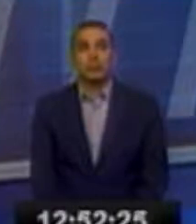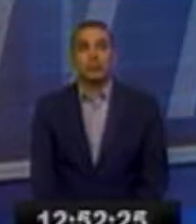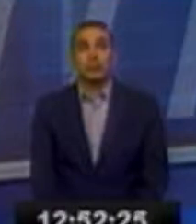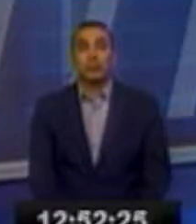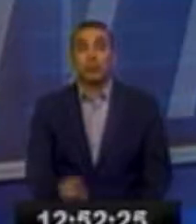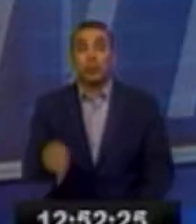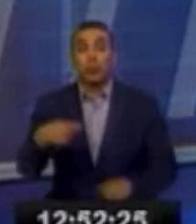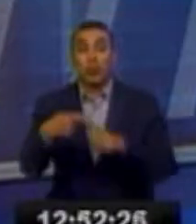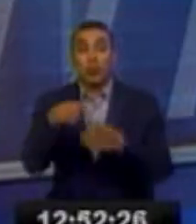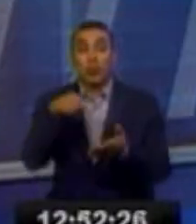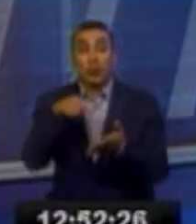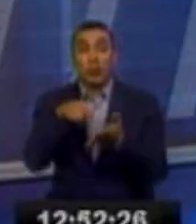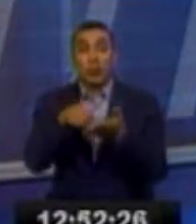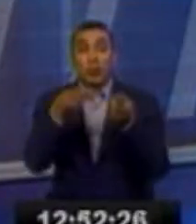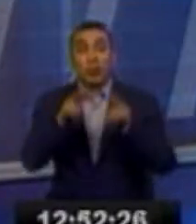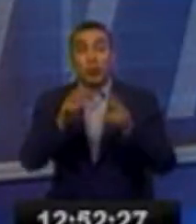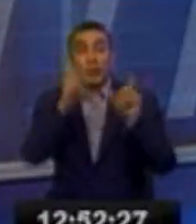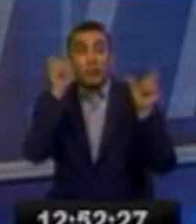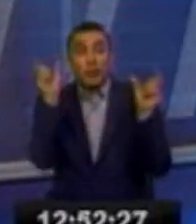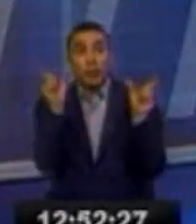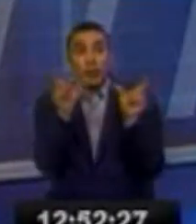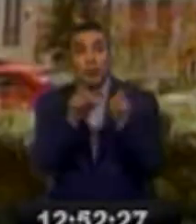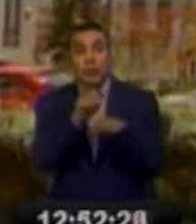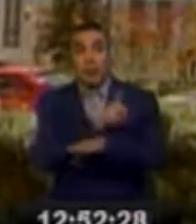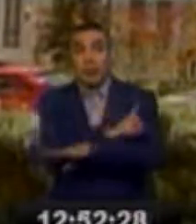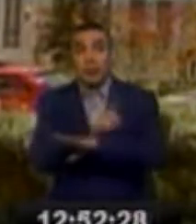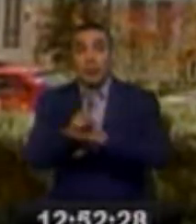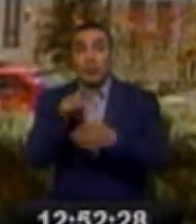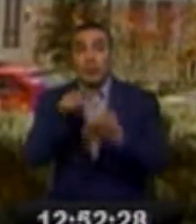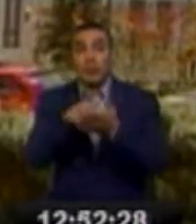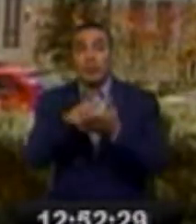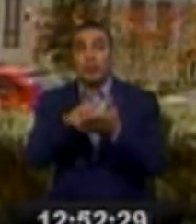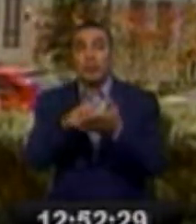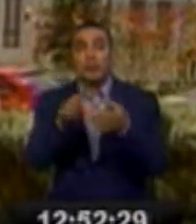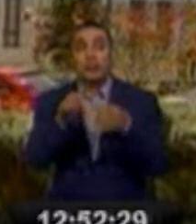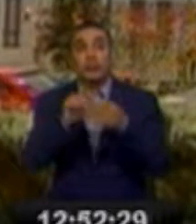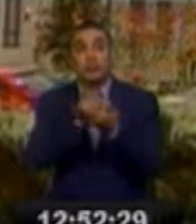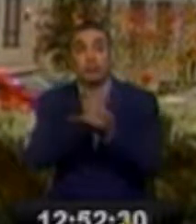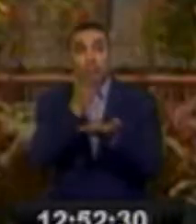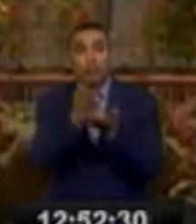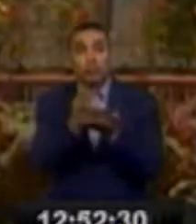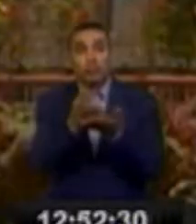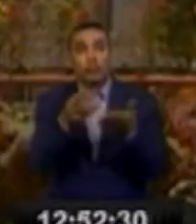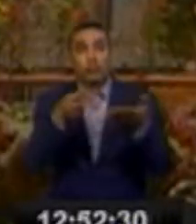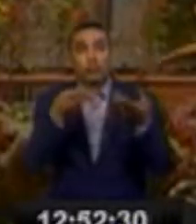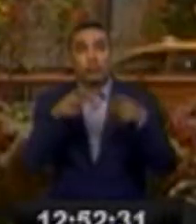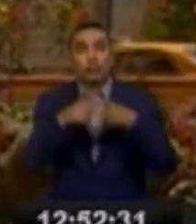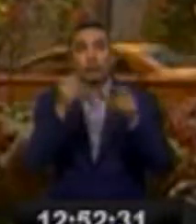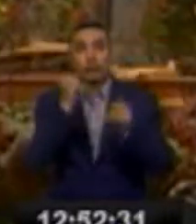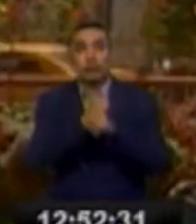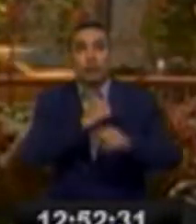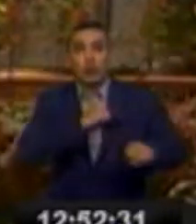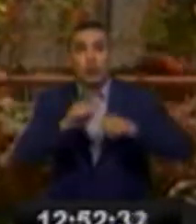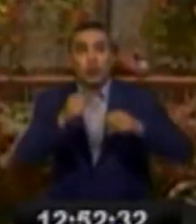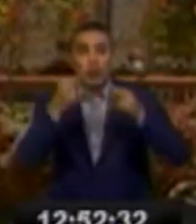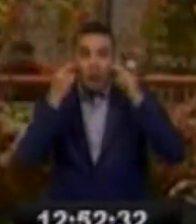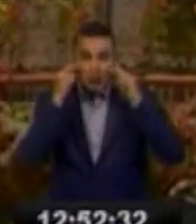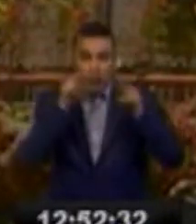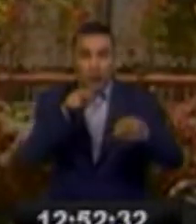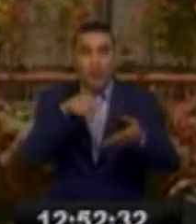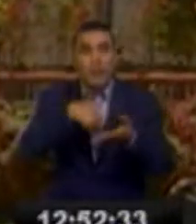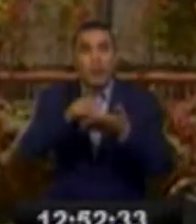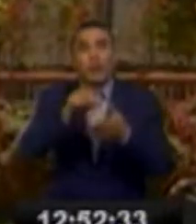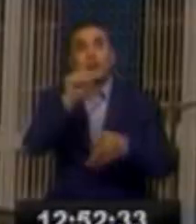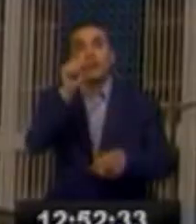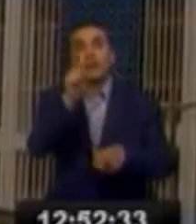Y mientras tanto, amigos televidentes, en la Fiscalía, dirigentes de la Unidad Popular y asambleístas cumplieron con el trámite de reconocimiento de su